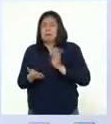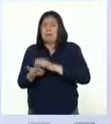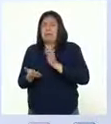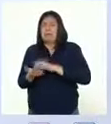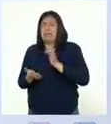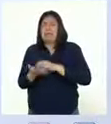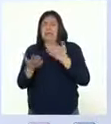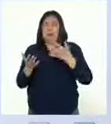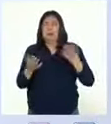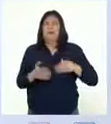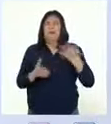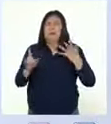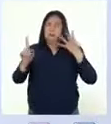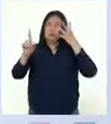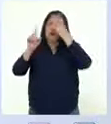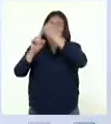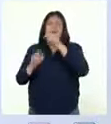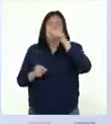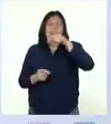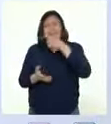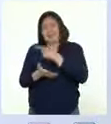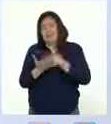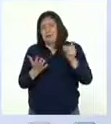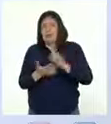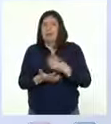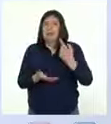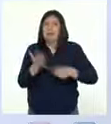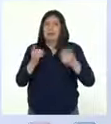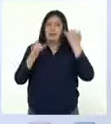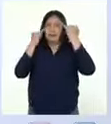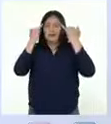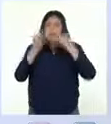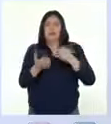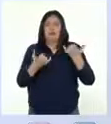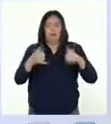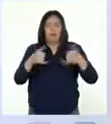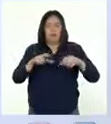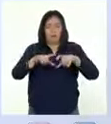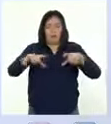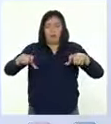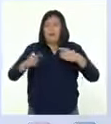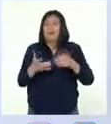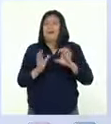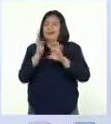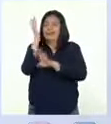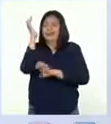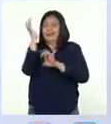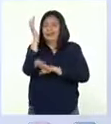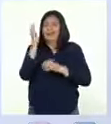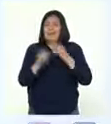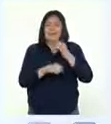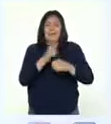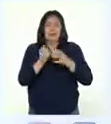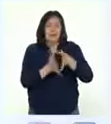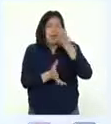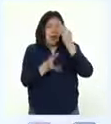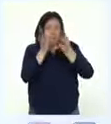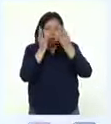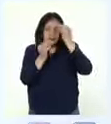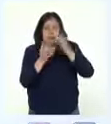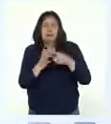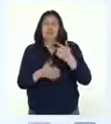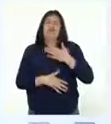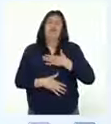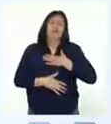más y más recursos para lograr el gran reto de estas semanas, que es crear nuestro juego didáctico sobre las estaciones del año para aprender